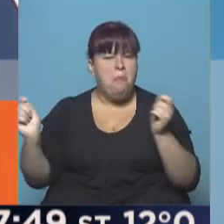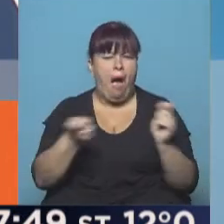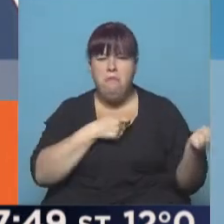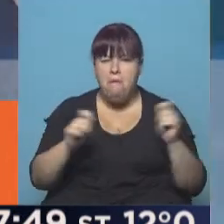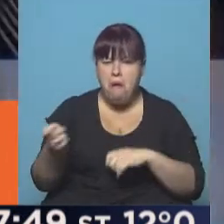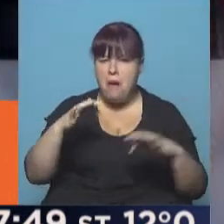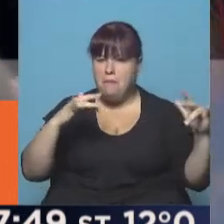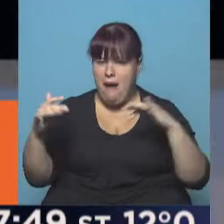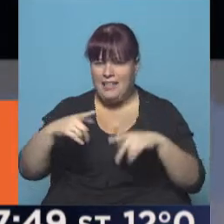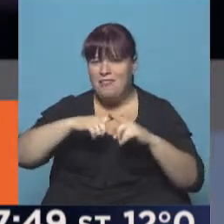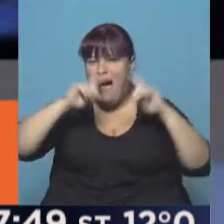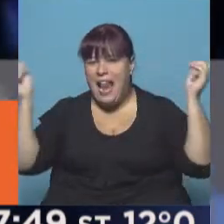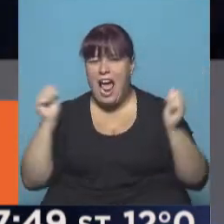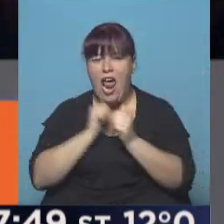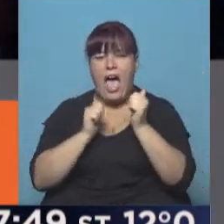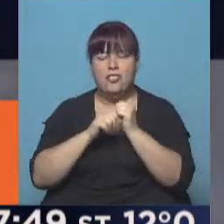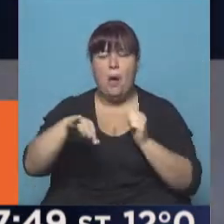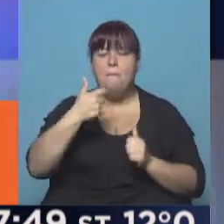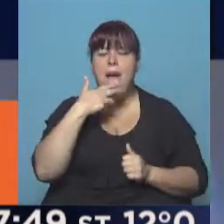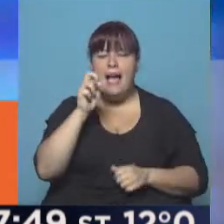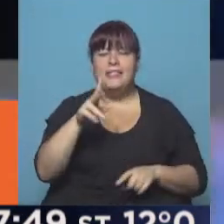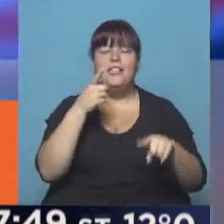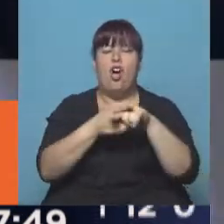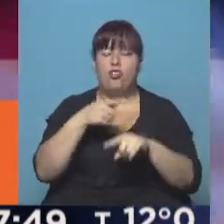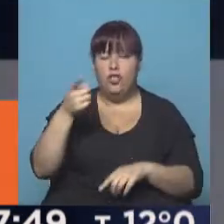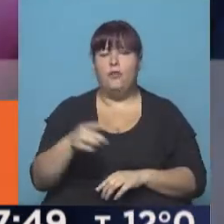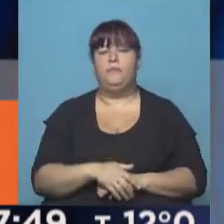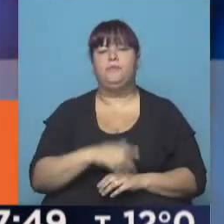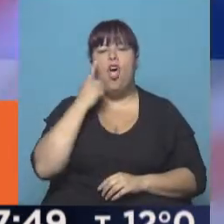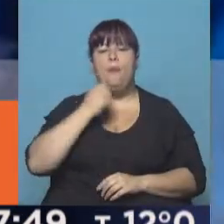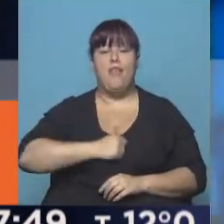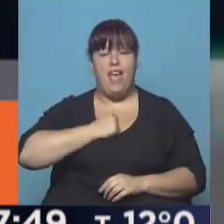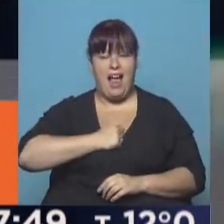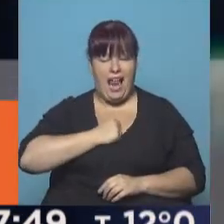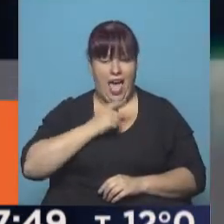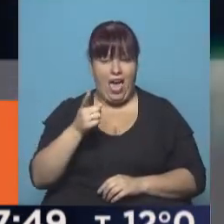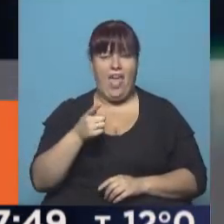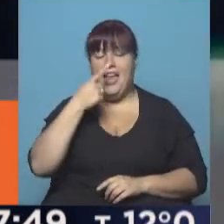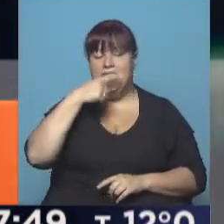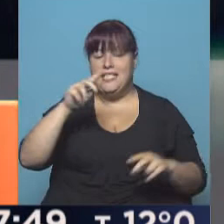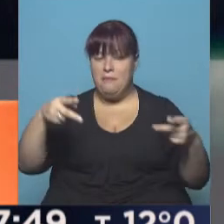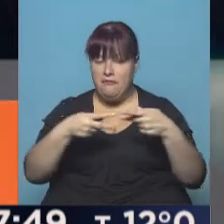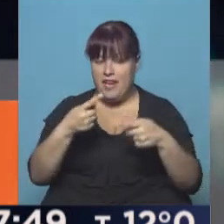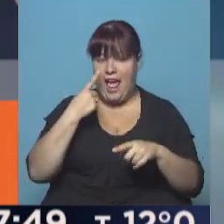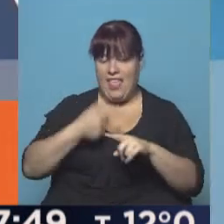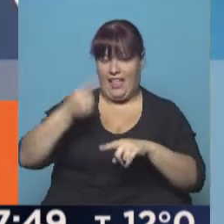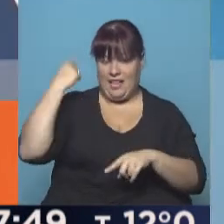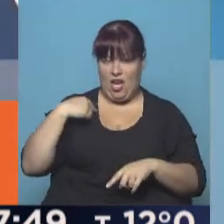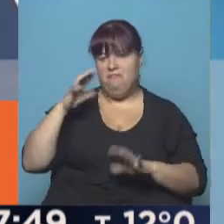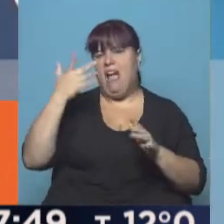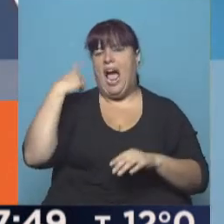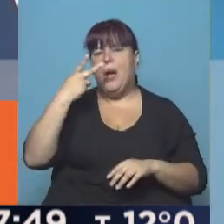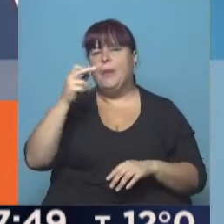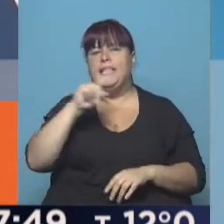jugado en el partido más largo de la historia del Master frente a Milos Raonic, el canadiense, en las semifinales el día anterior. Ayer cerca de